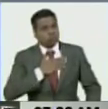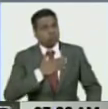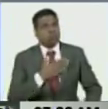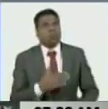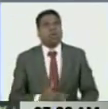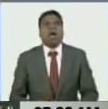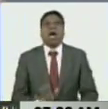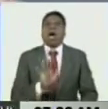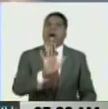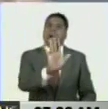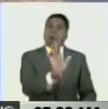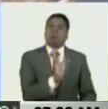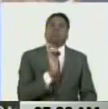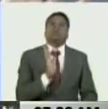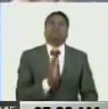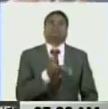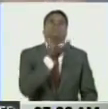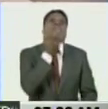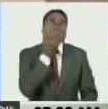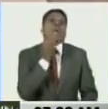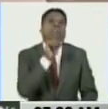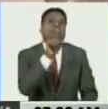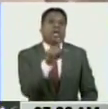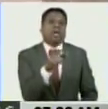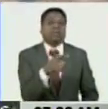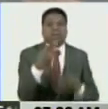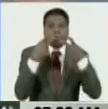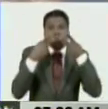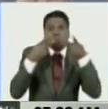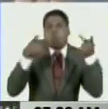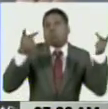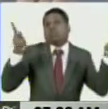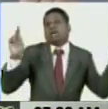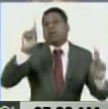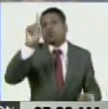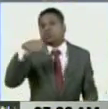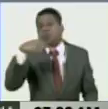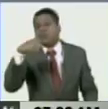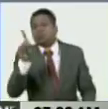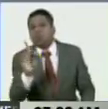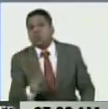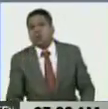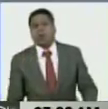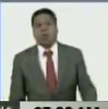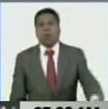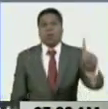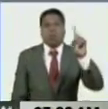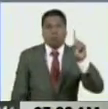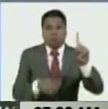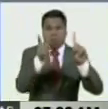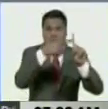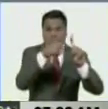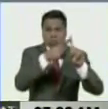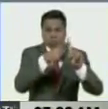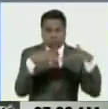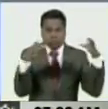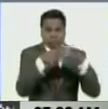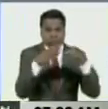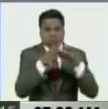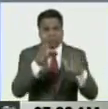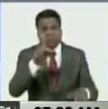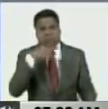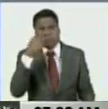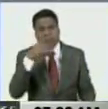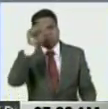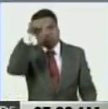potestativo de las organizaciones, si quieren o no publicar su nómina, porque vamos a estar claros, el único partido en Venezuela que ha